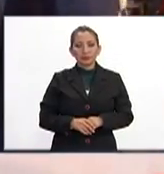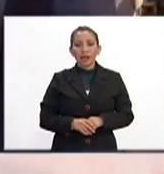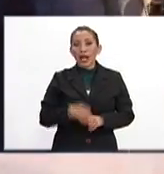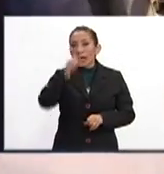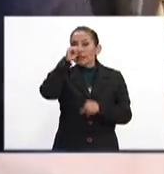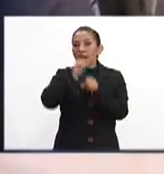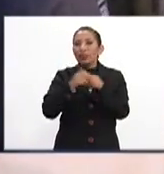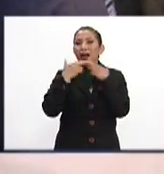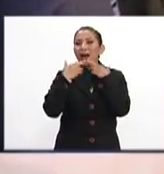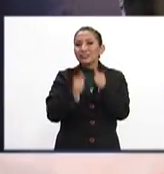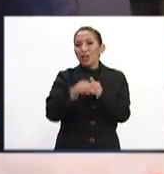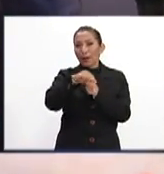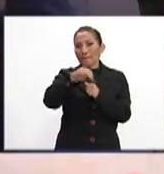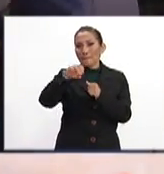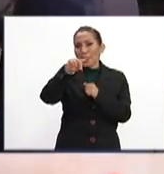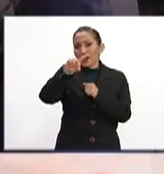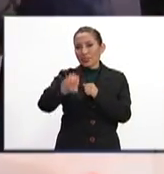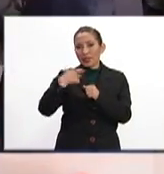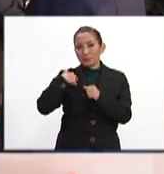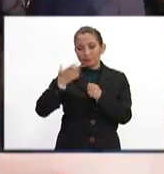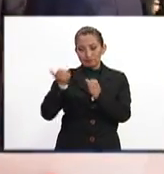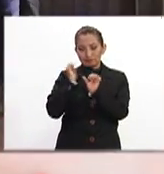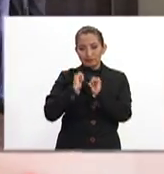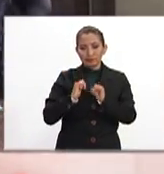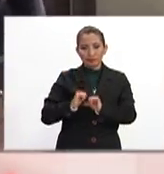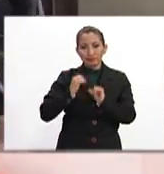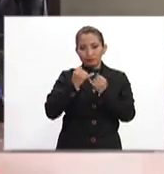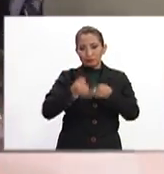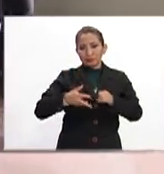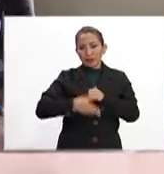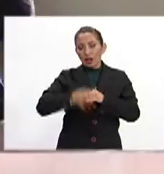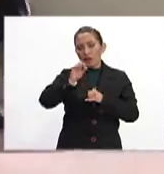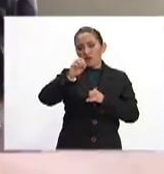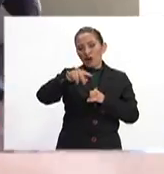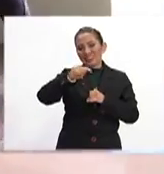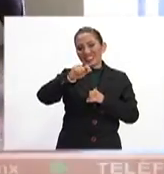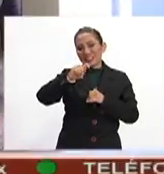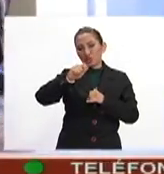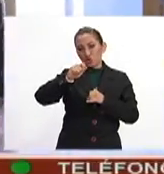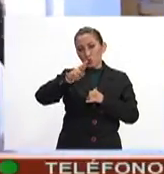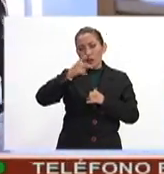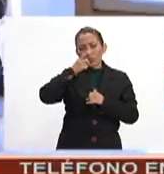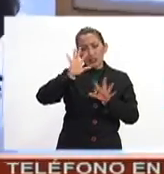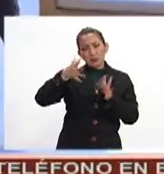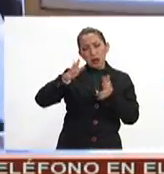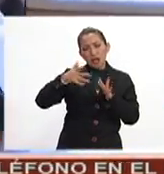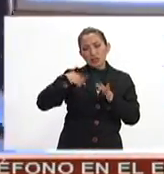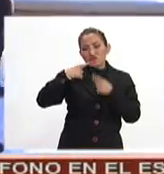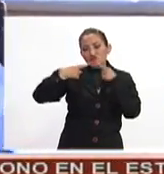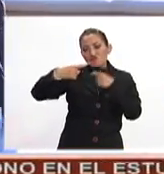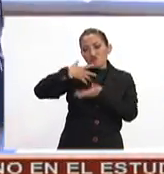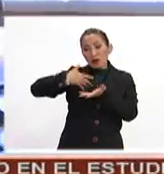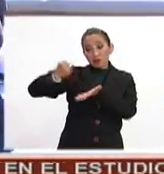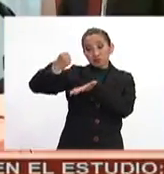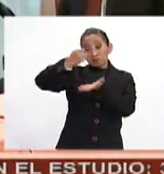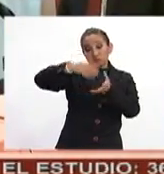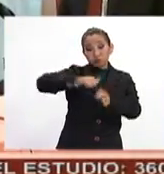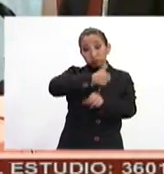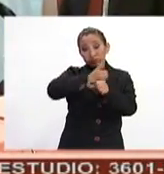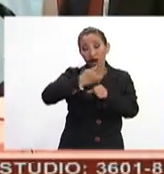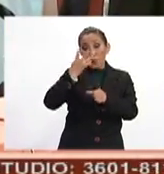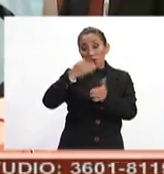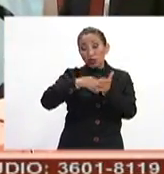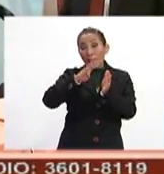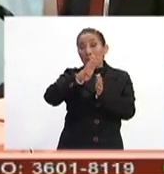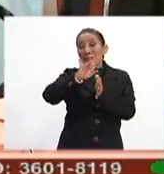El secretario de Hacienda, José Antonio Meade, presidió la inauguración del Funding Tour, en donde estimó que podrían gestionarse inversiones por